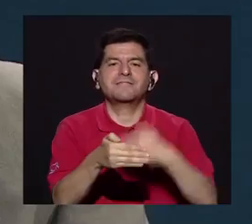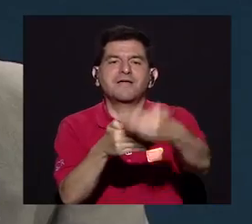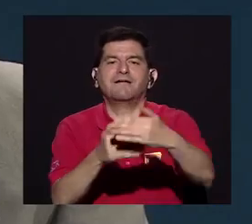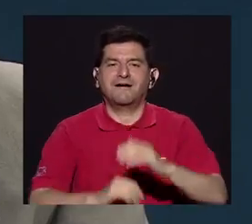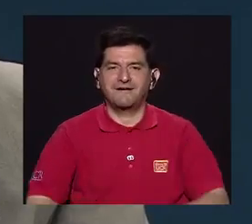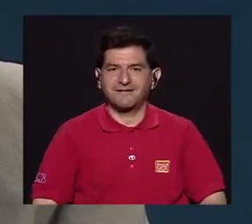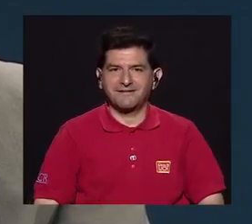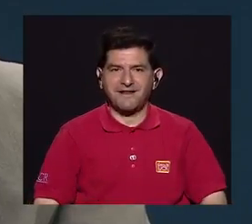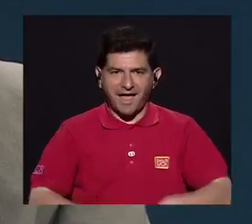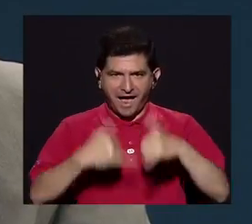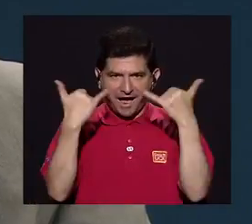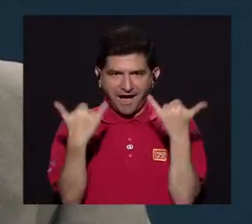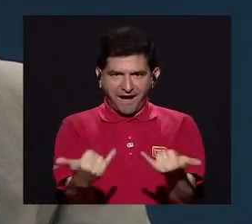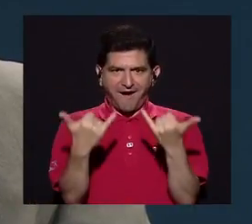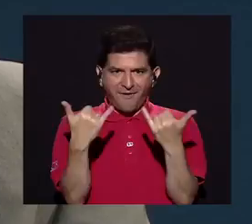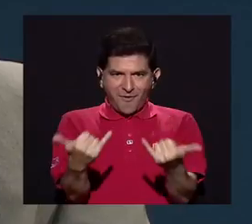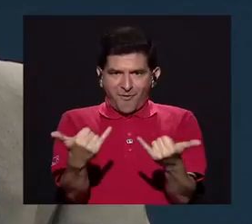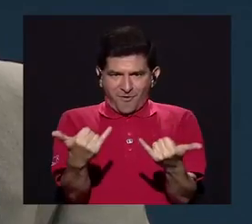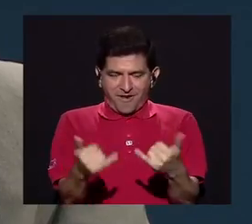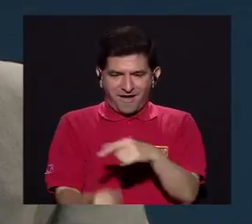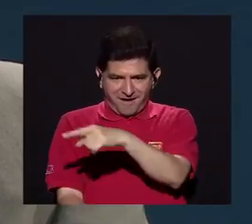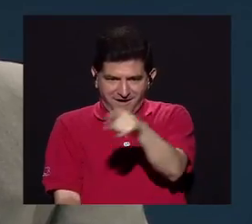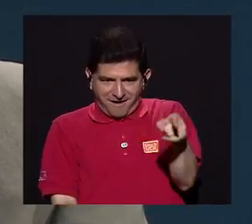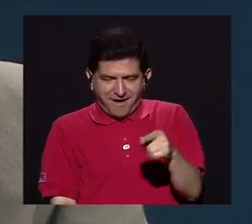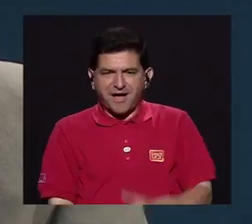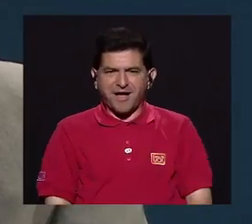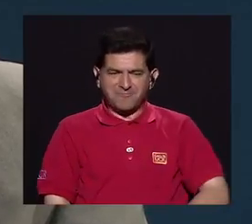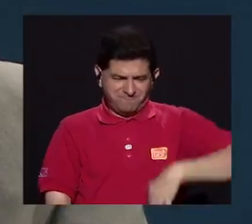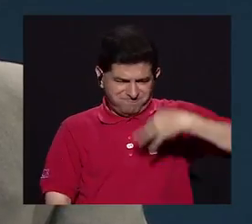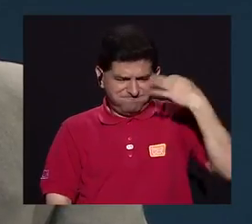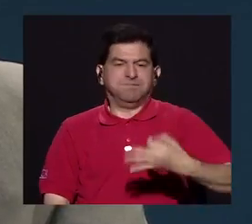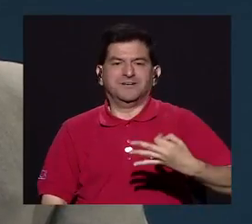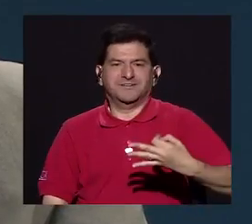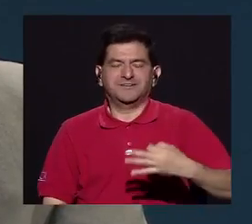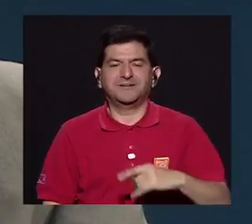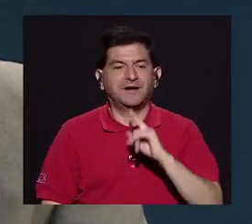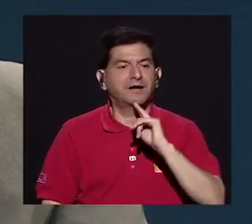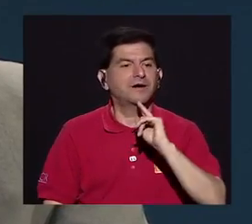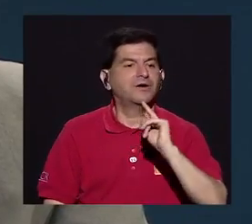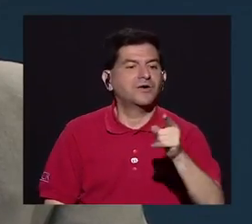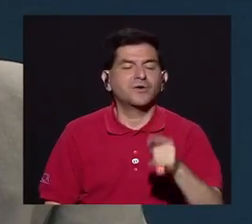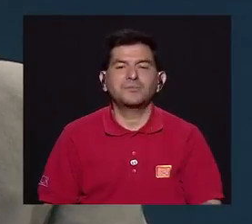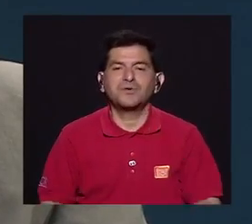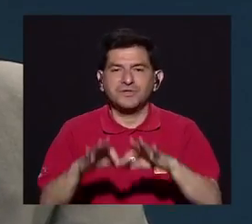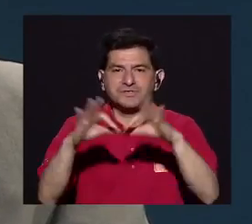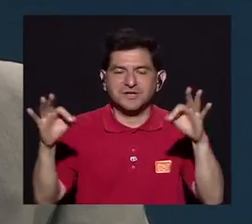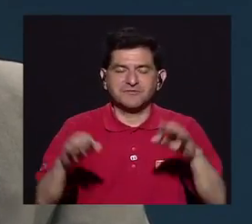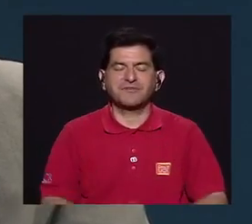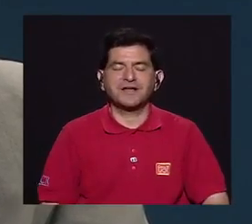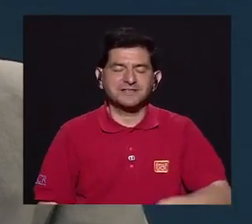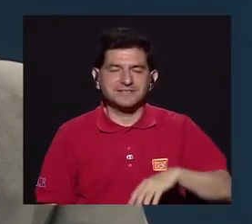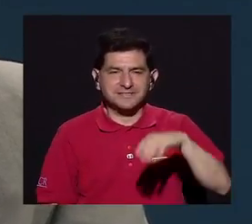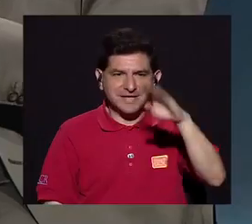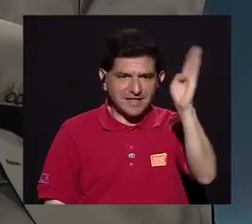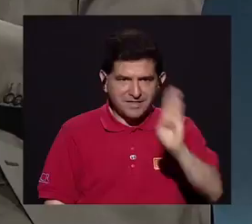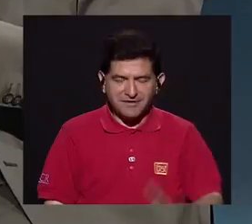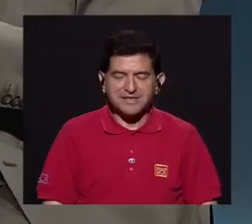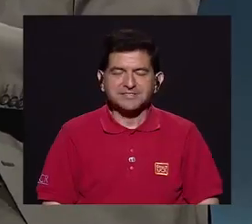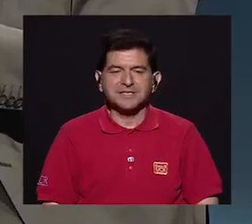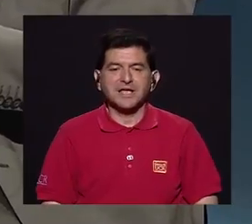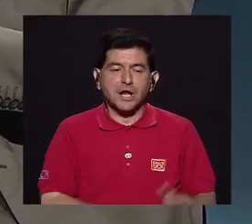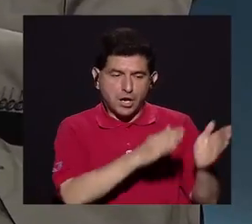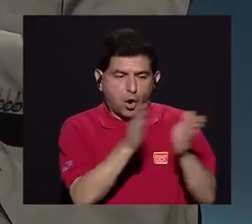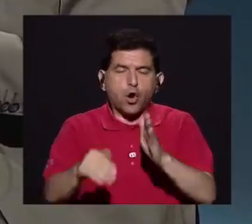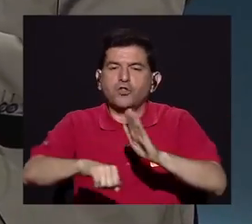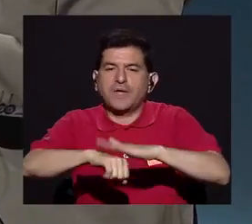Entonces, ahora me ha dado esa contundencia. Como dice el lema de la bandera de Brasil, orden nos dará